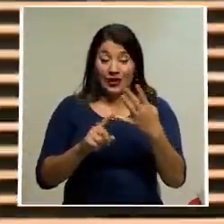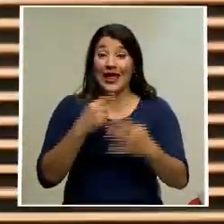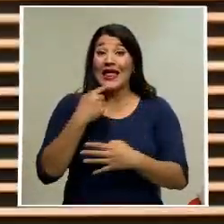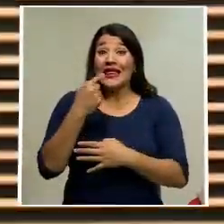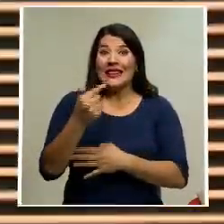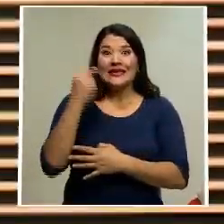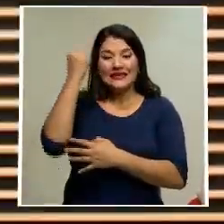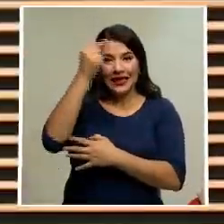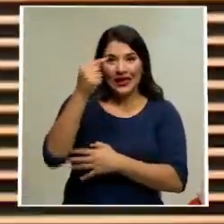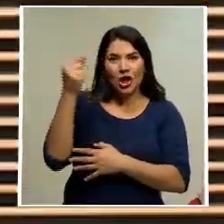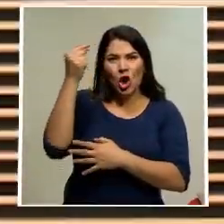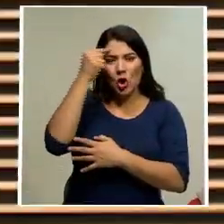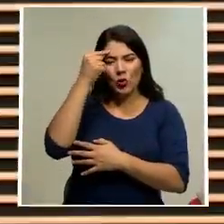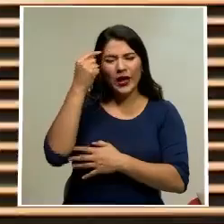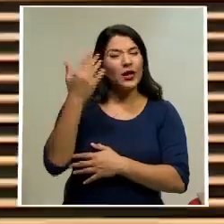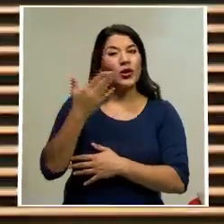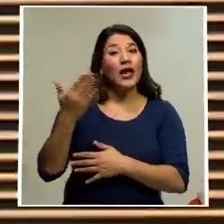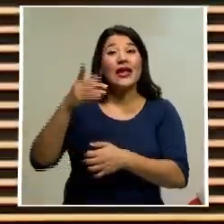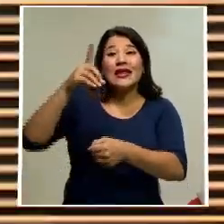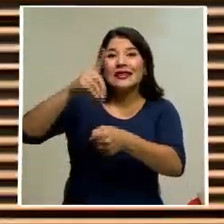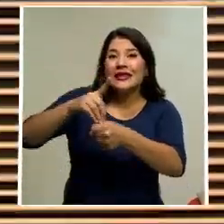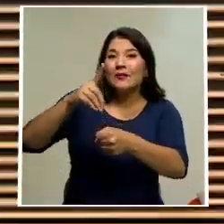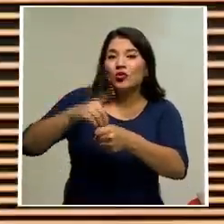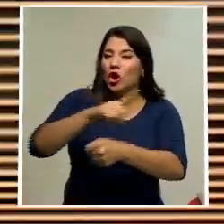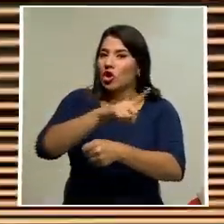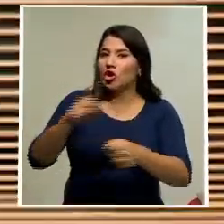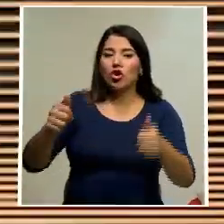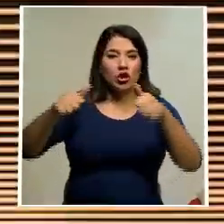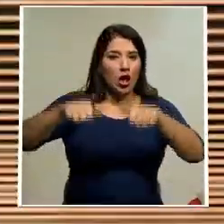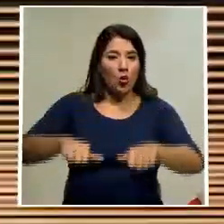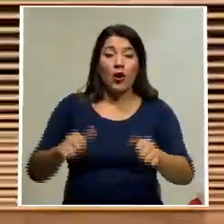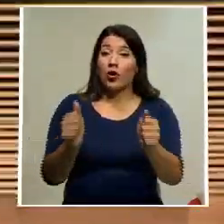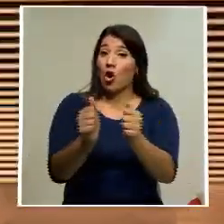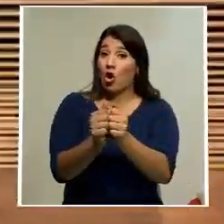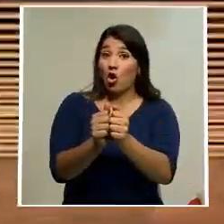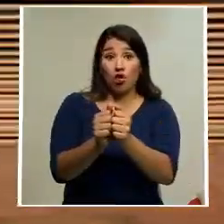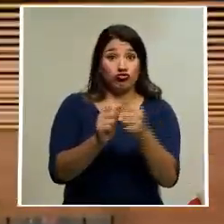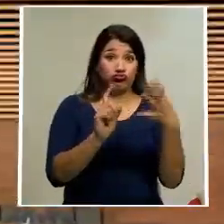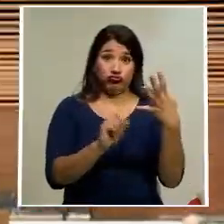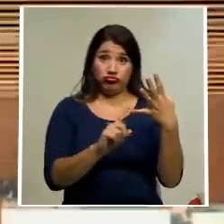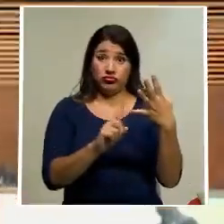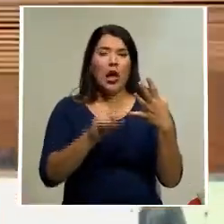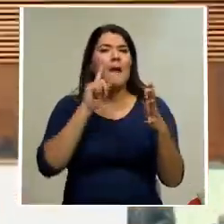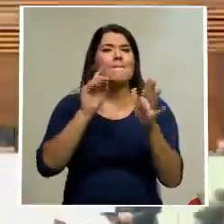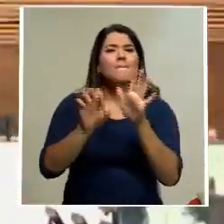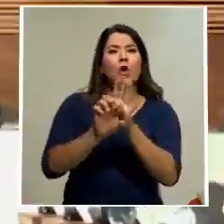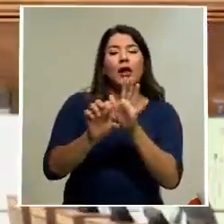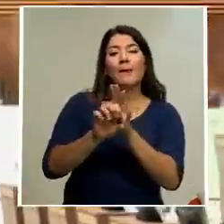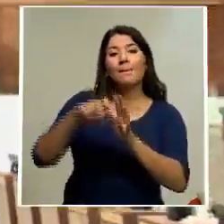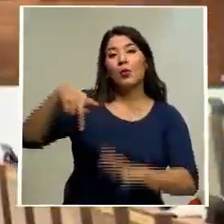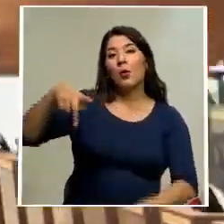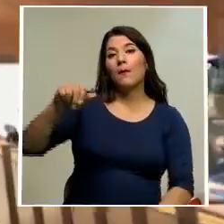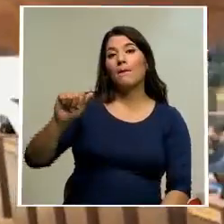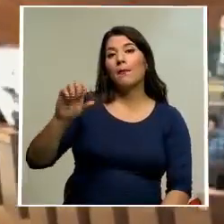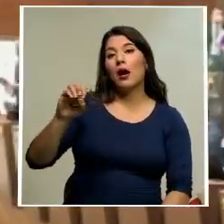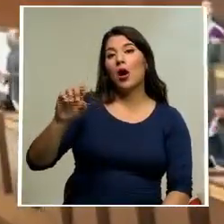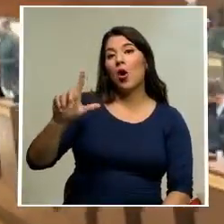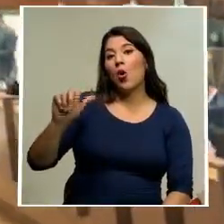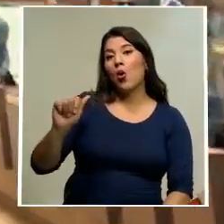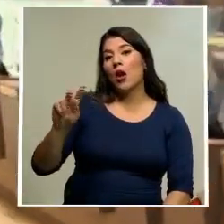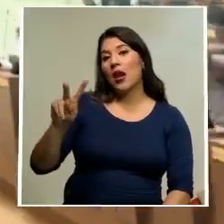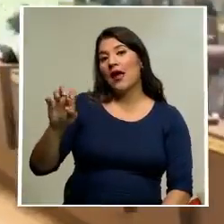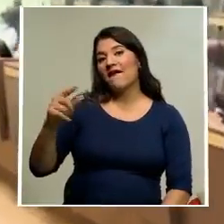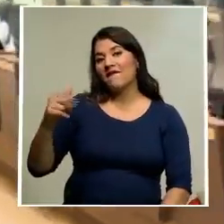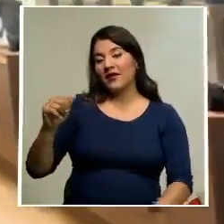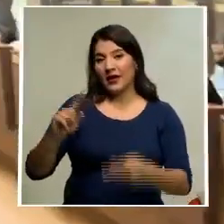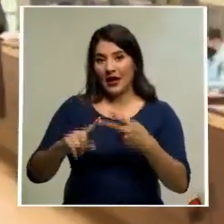vimos anteriormente, hay diputados que están en contra de la norma. Por ejemplo, se trata de Paola Vega, Welmer Ramos